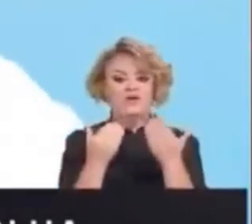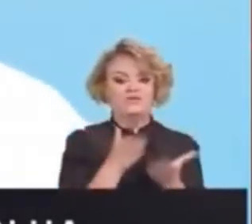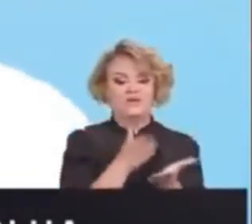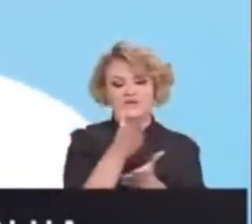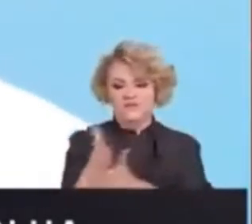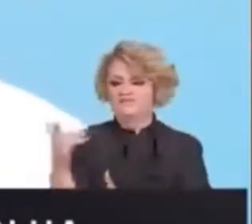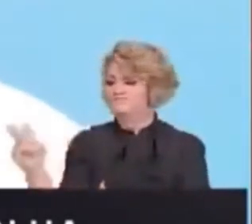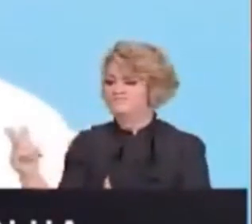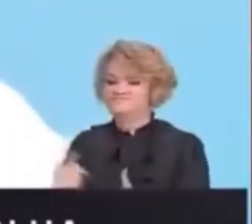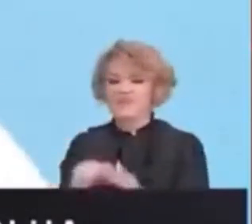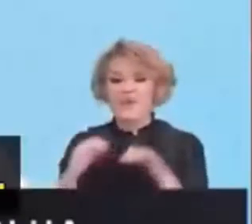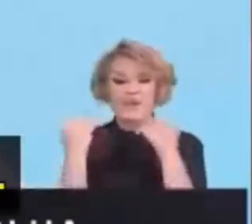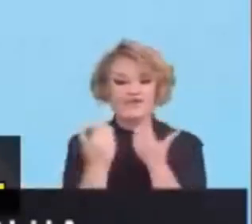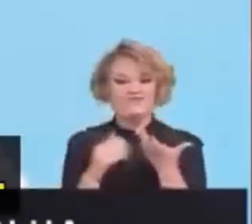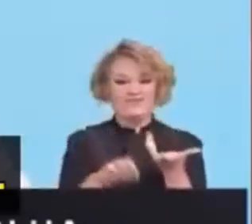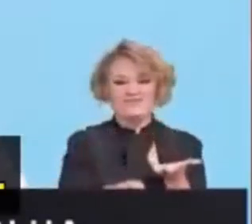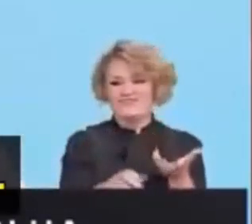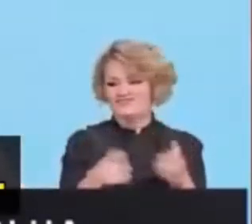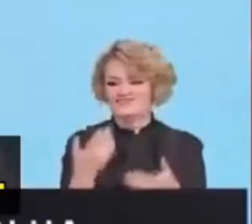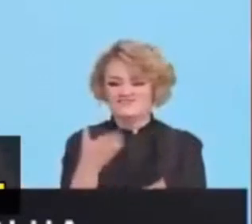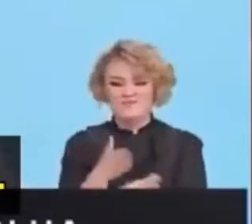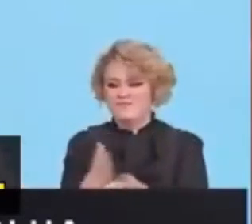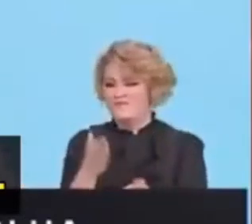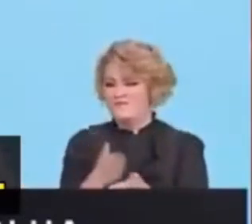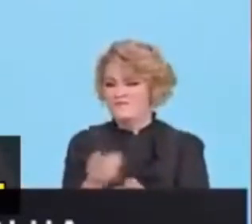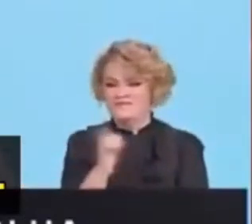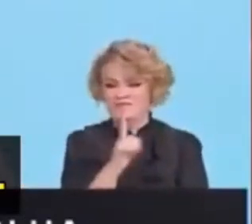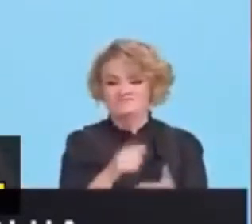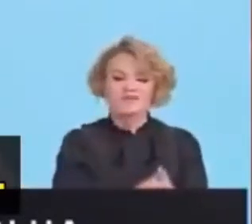y ahí después de no funciona y